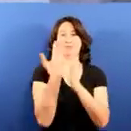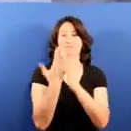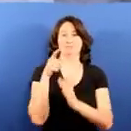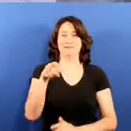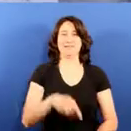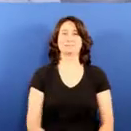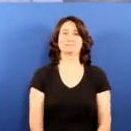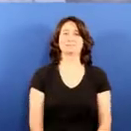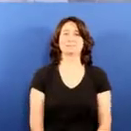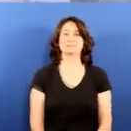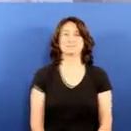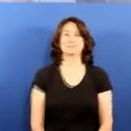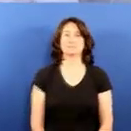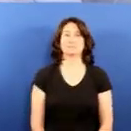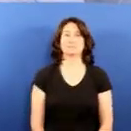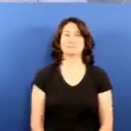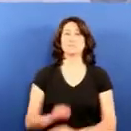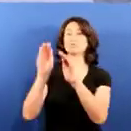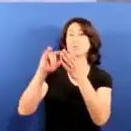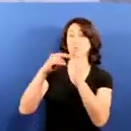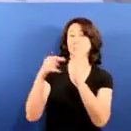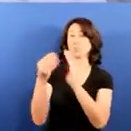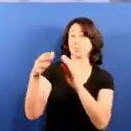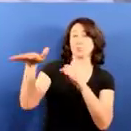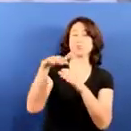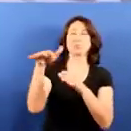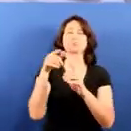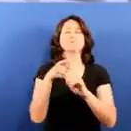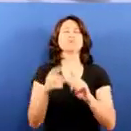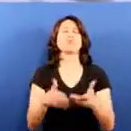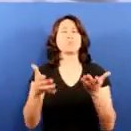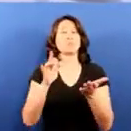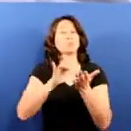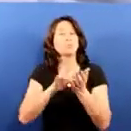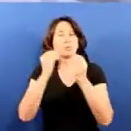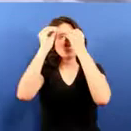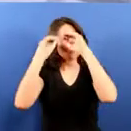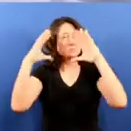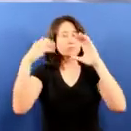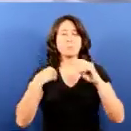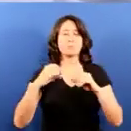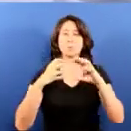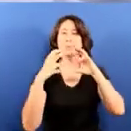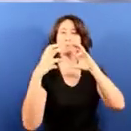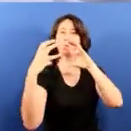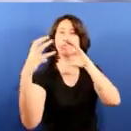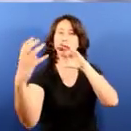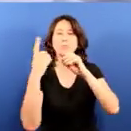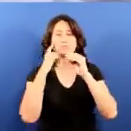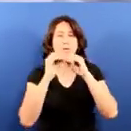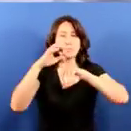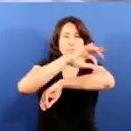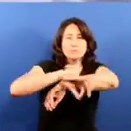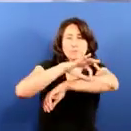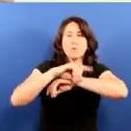crear y construir una máquina voladora con los alumnos y finalmente el dirigible voló, pero también produjo una interesante vivencia